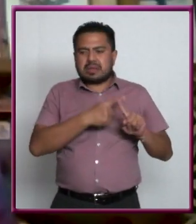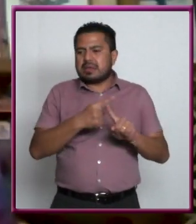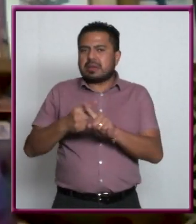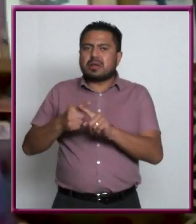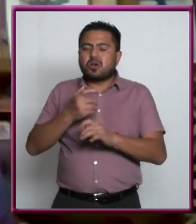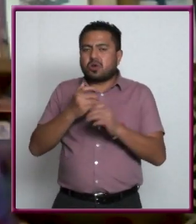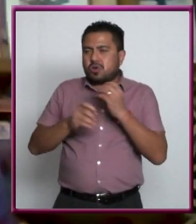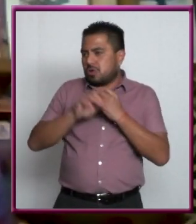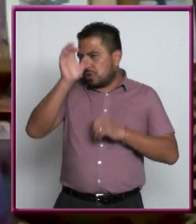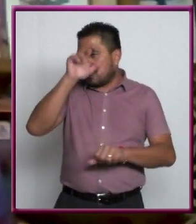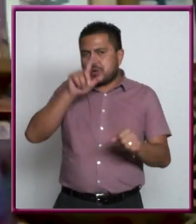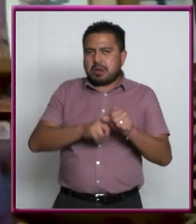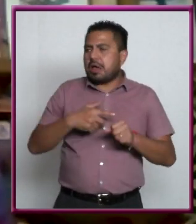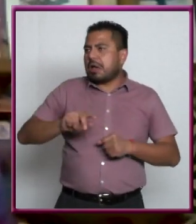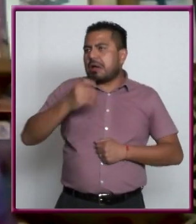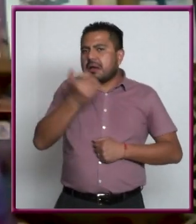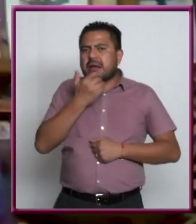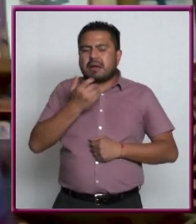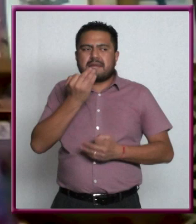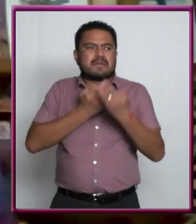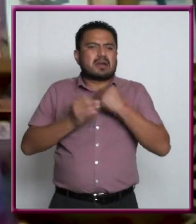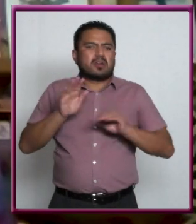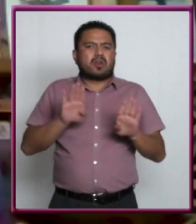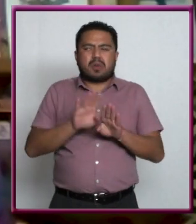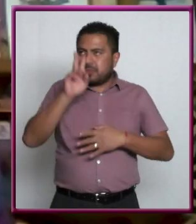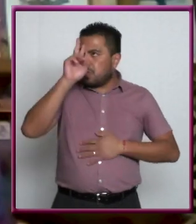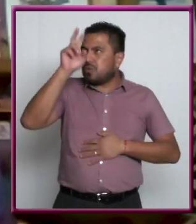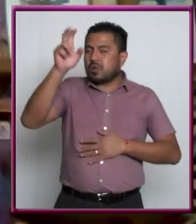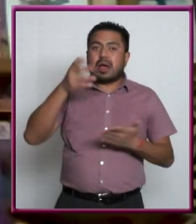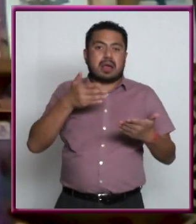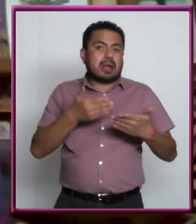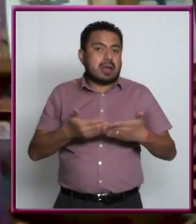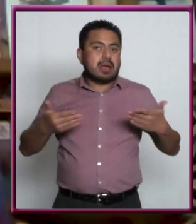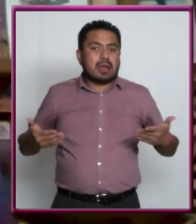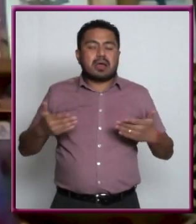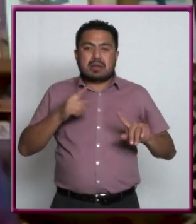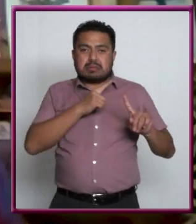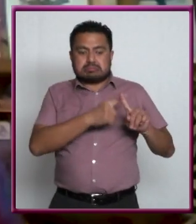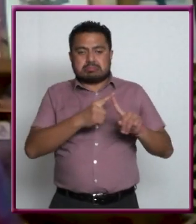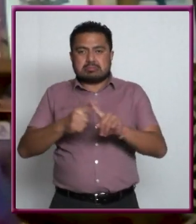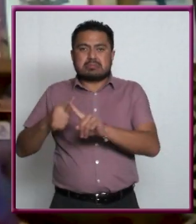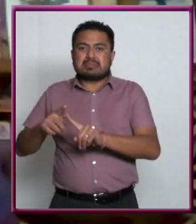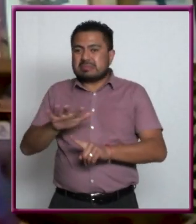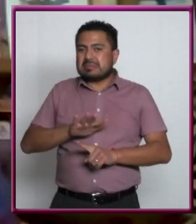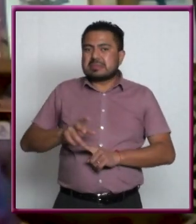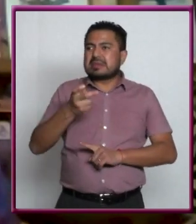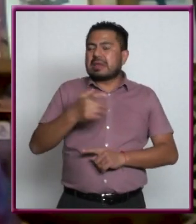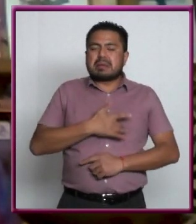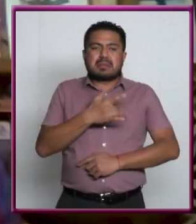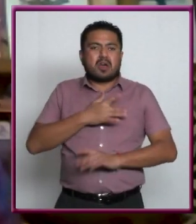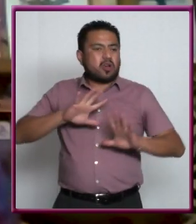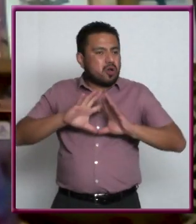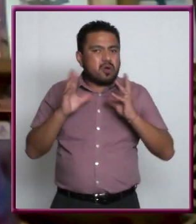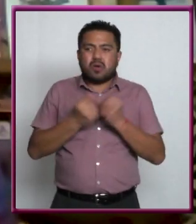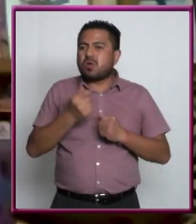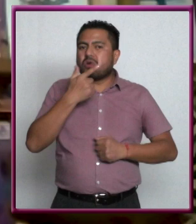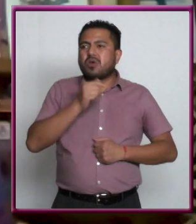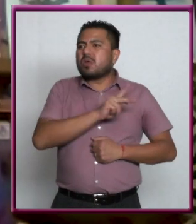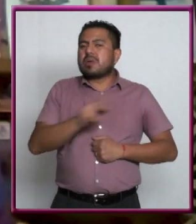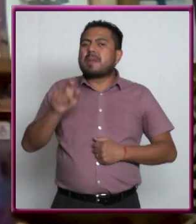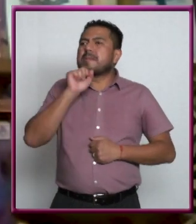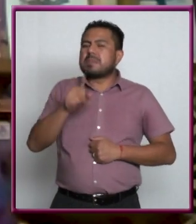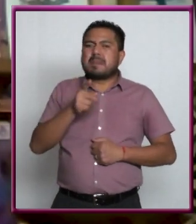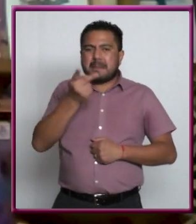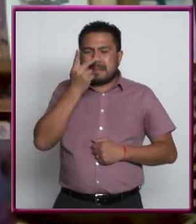entendiendo que la pornografía es un producto cultural, se alimenta de la fantasía, ¿no? Entonces, en la pornografía parece que todos